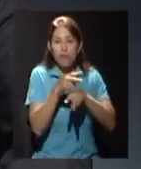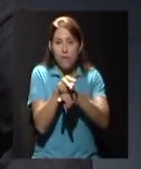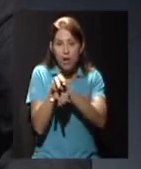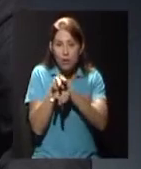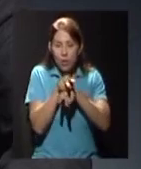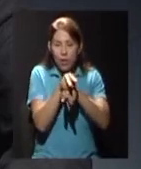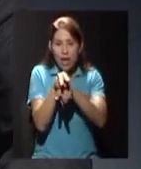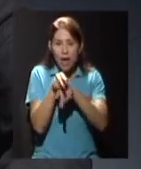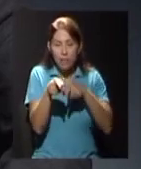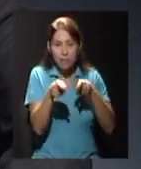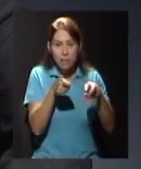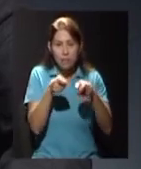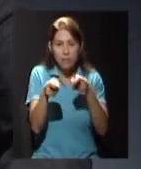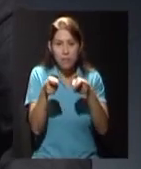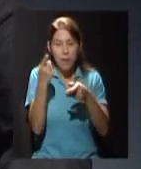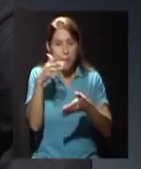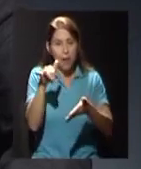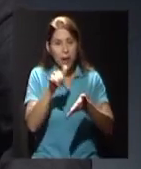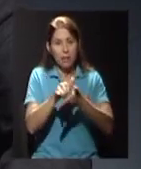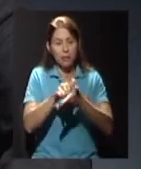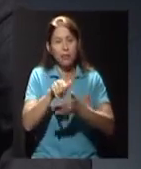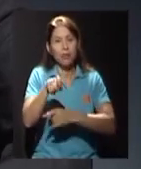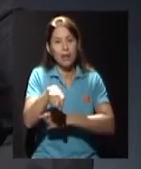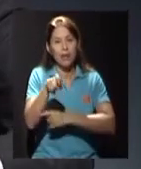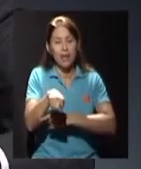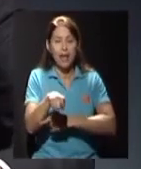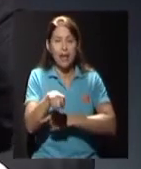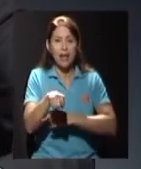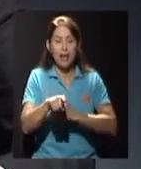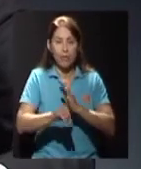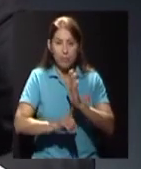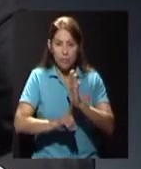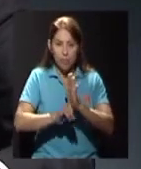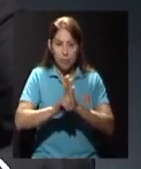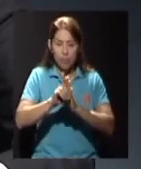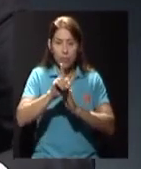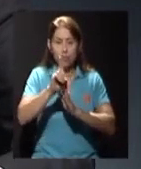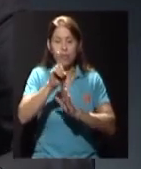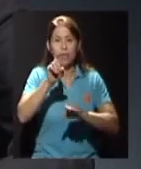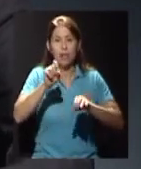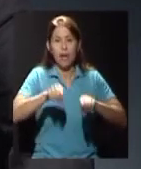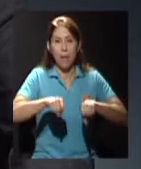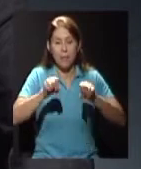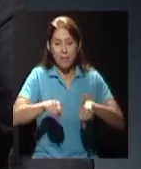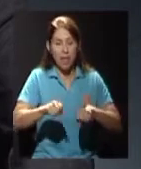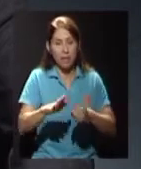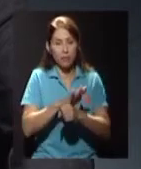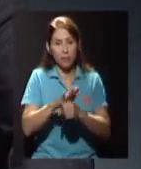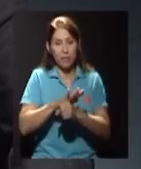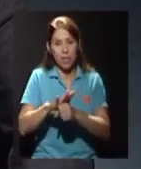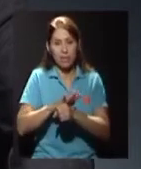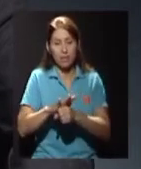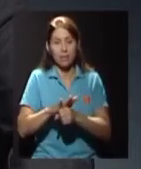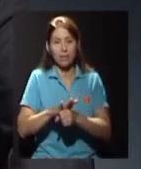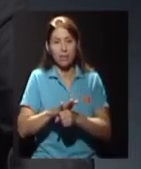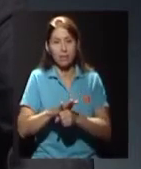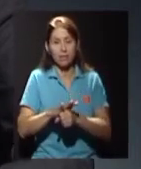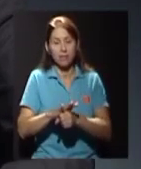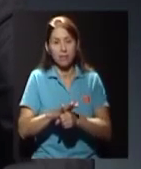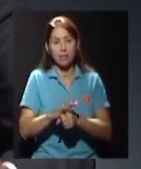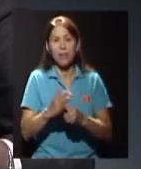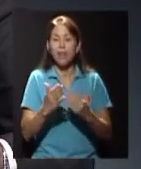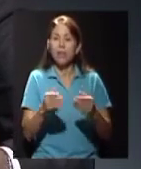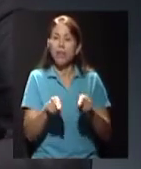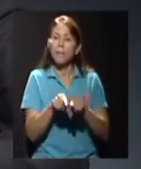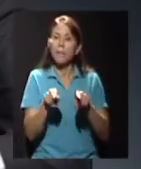desarrollo de capacidades de capacidades suficientes de me atrevo a decir